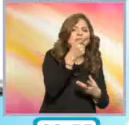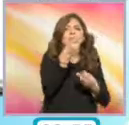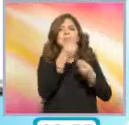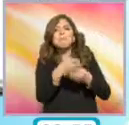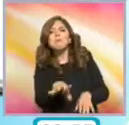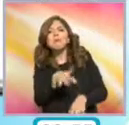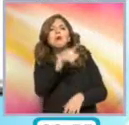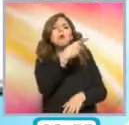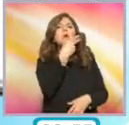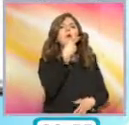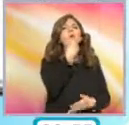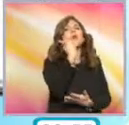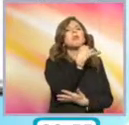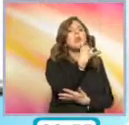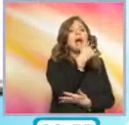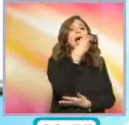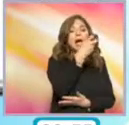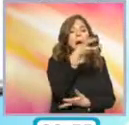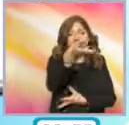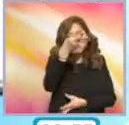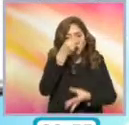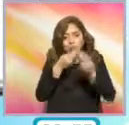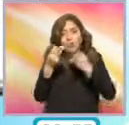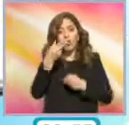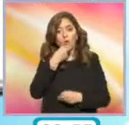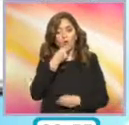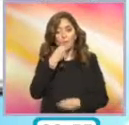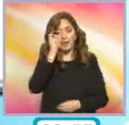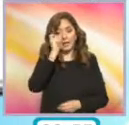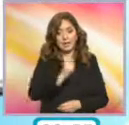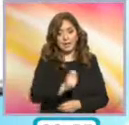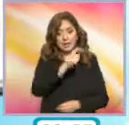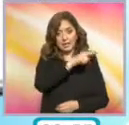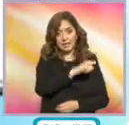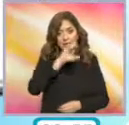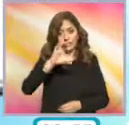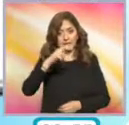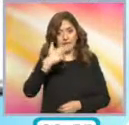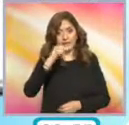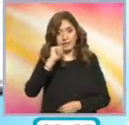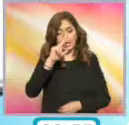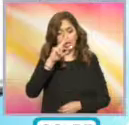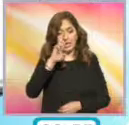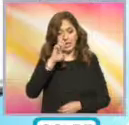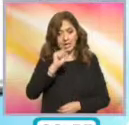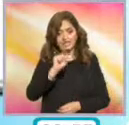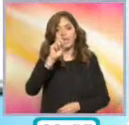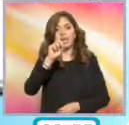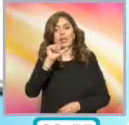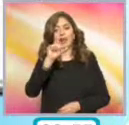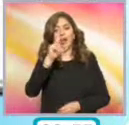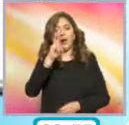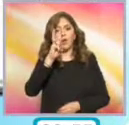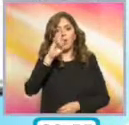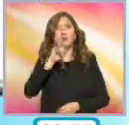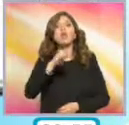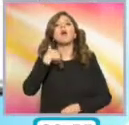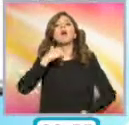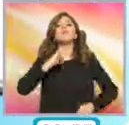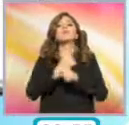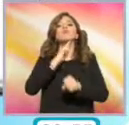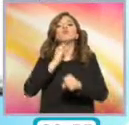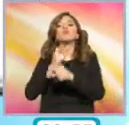tiempo mirando... Ok, gracias al trabajo de Charles Darwin nos dimos cuenta justo de la correlación de una buena cantidad